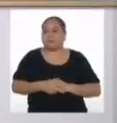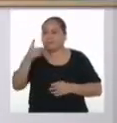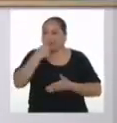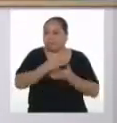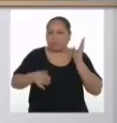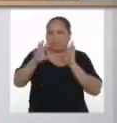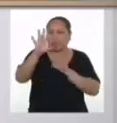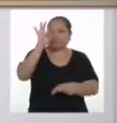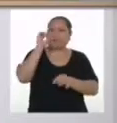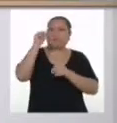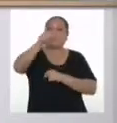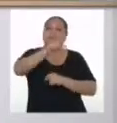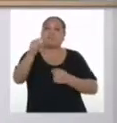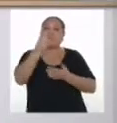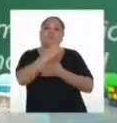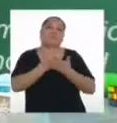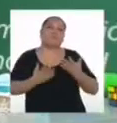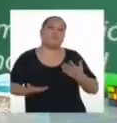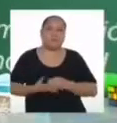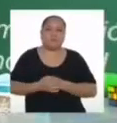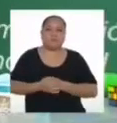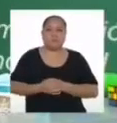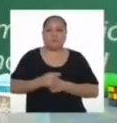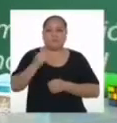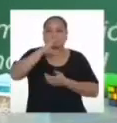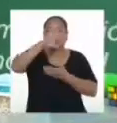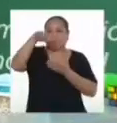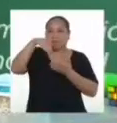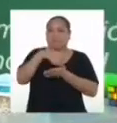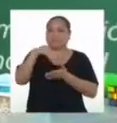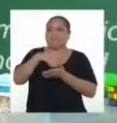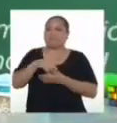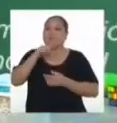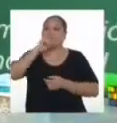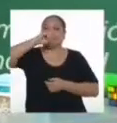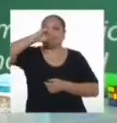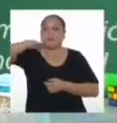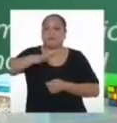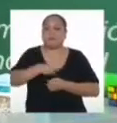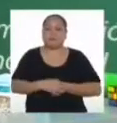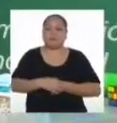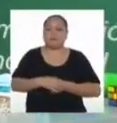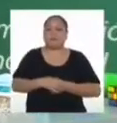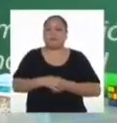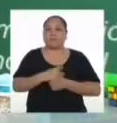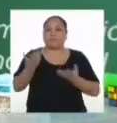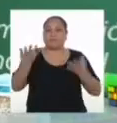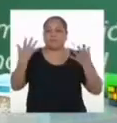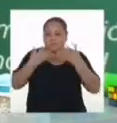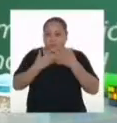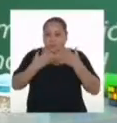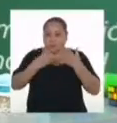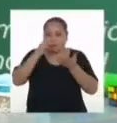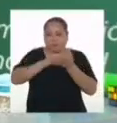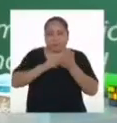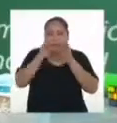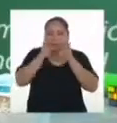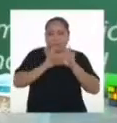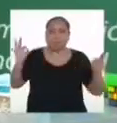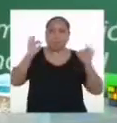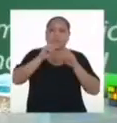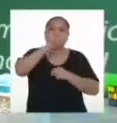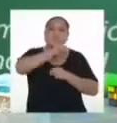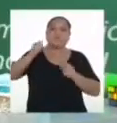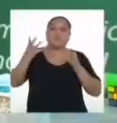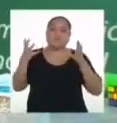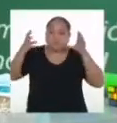¿Qué rescatan de ese párrafo? La centralidad se refiere a las concentraciones urbanas más importantes,